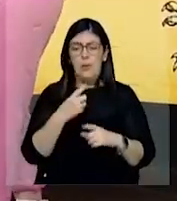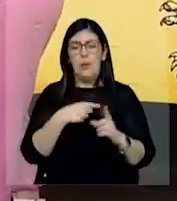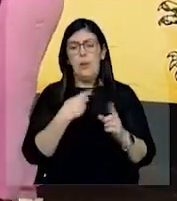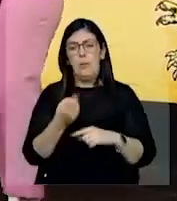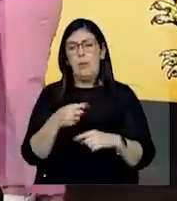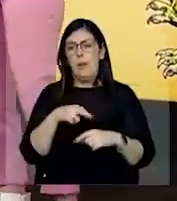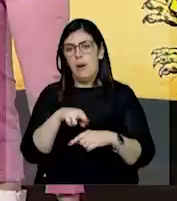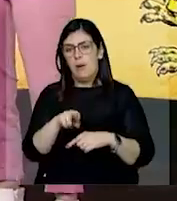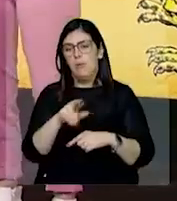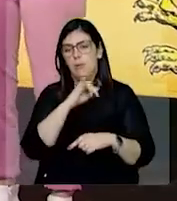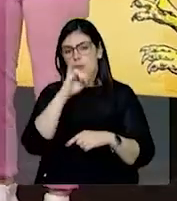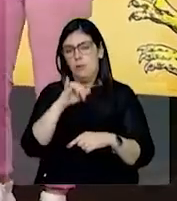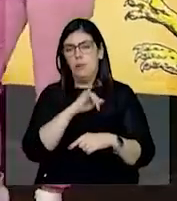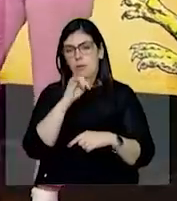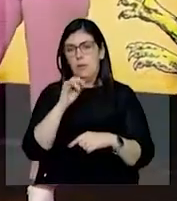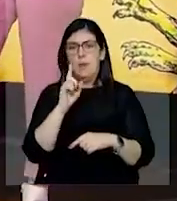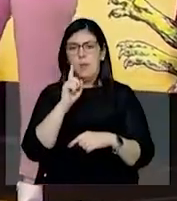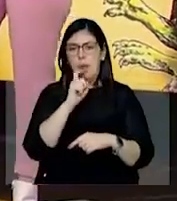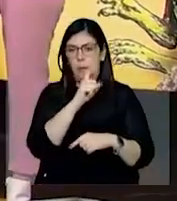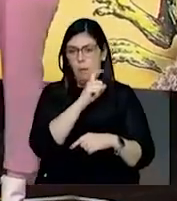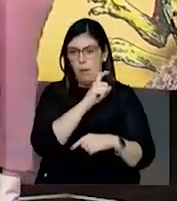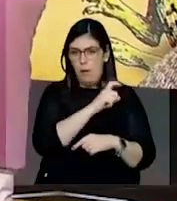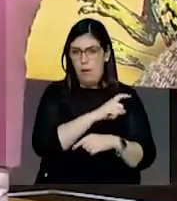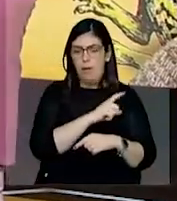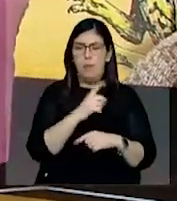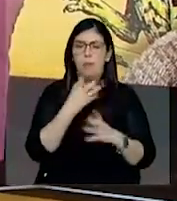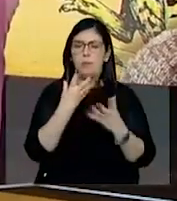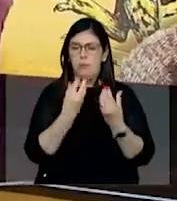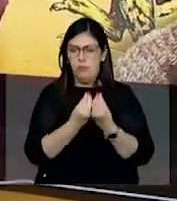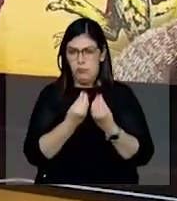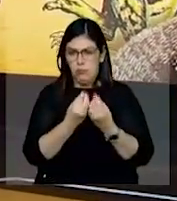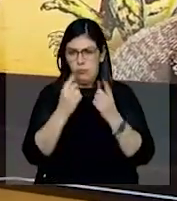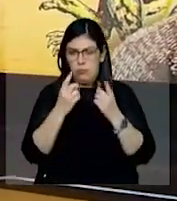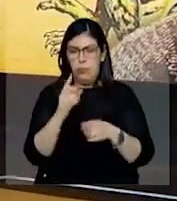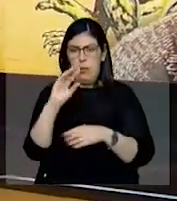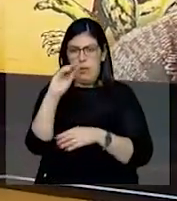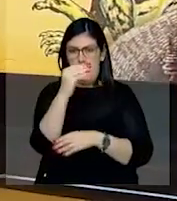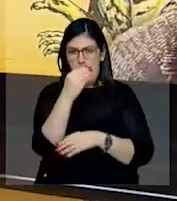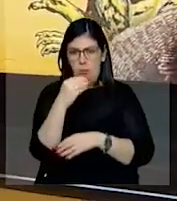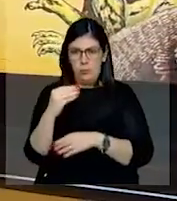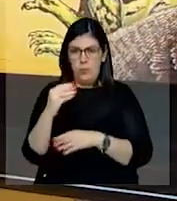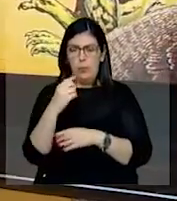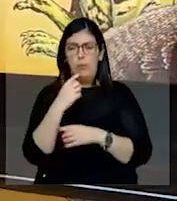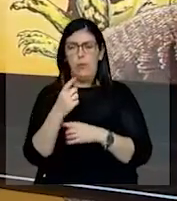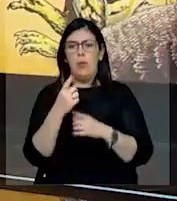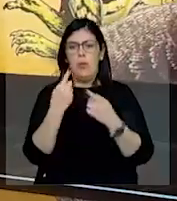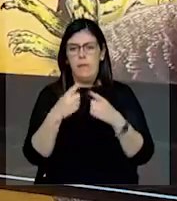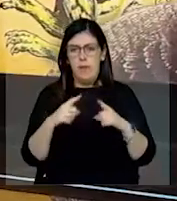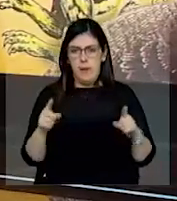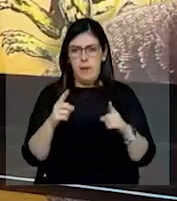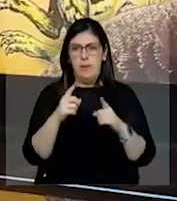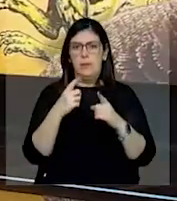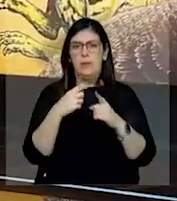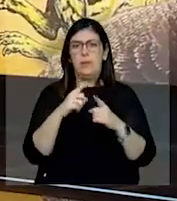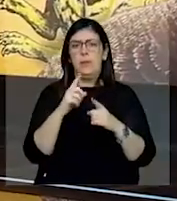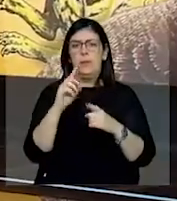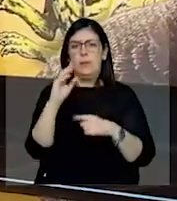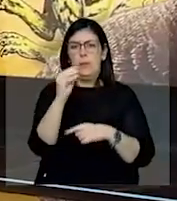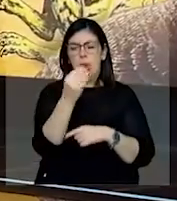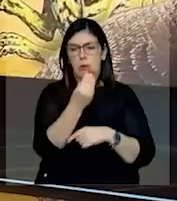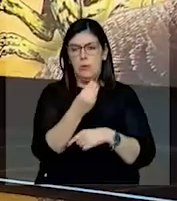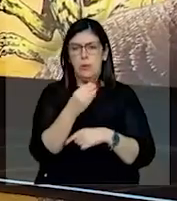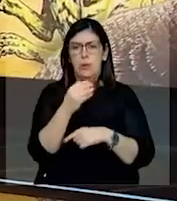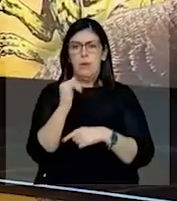como les contaba, en Tacuarembó hay varios dinosaurios. Se han encontrado varias partes de dinosaurios.